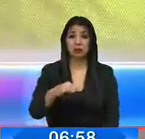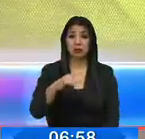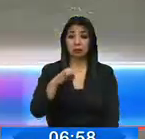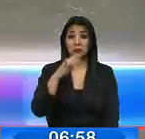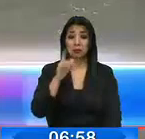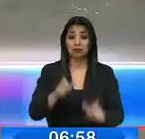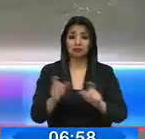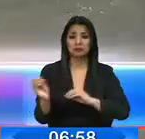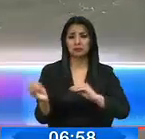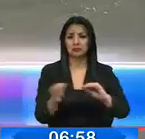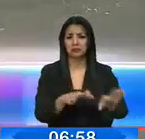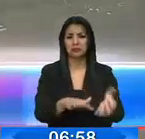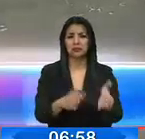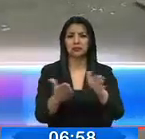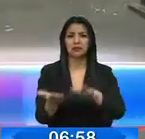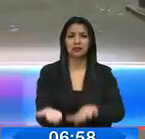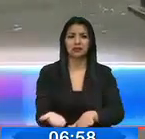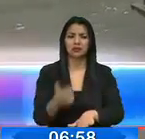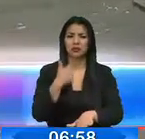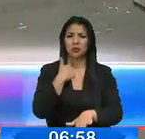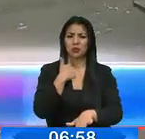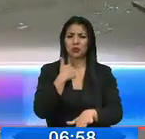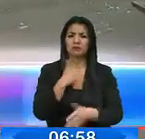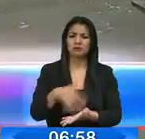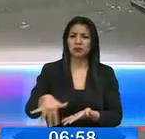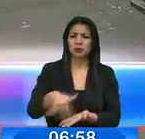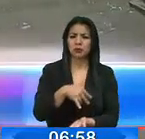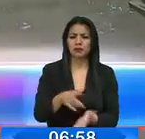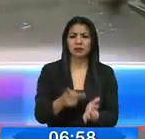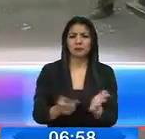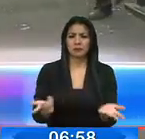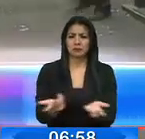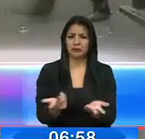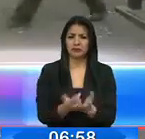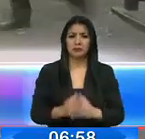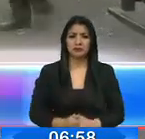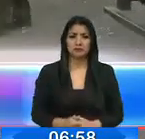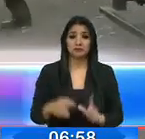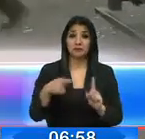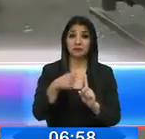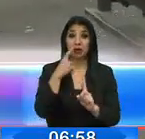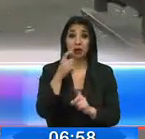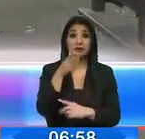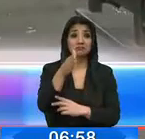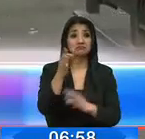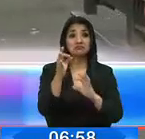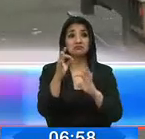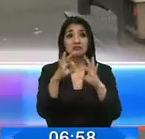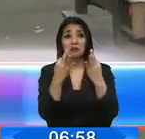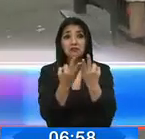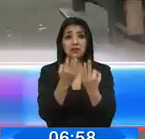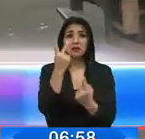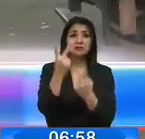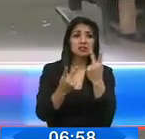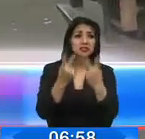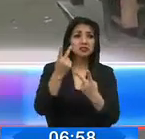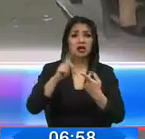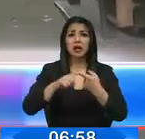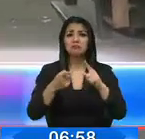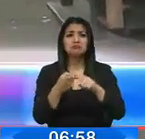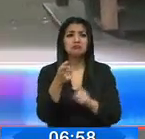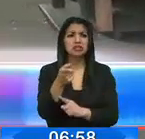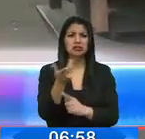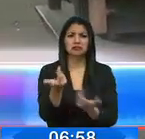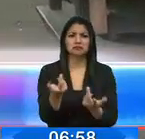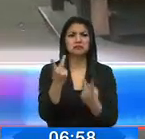escena, dejando en el ambiente un manto de misterio y soledad. Alox hizo como que nadie llegó a visitarlo y tampoco lo buscaban. La policía